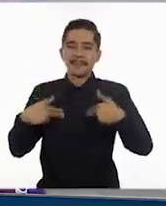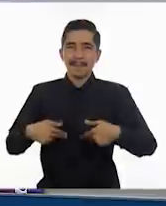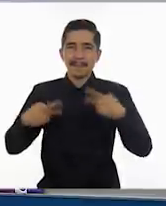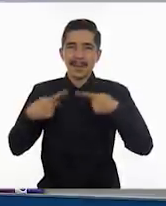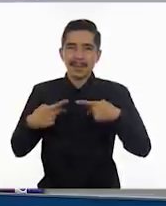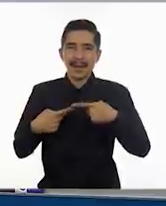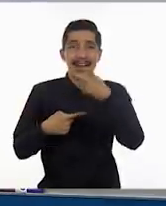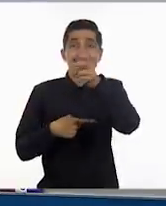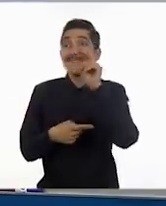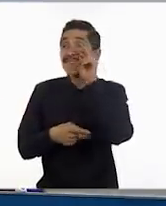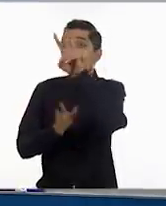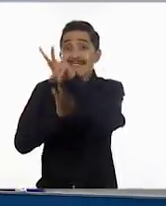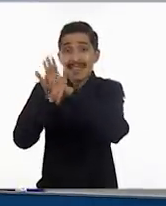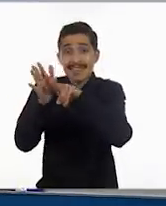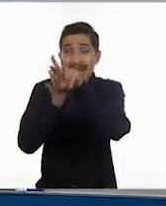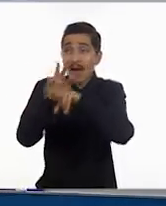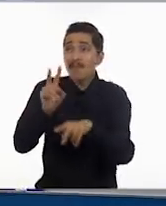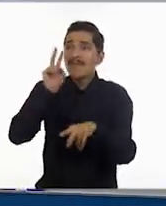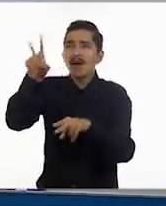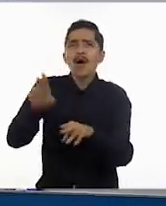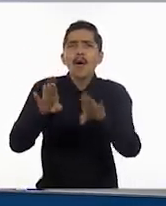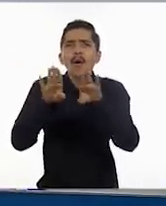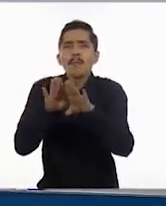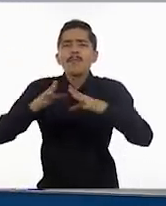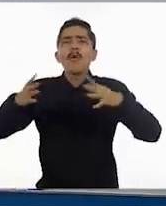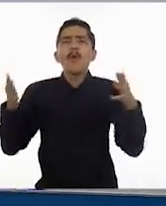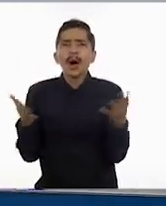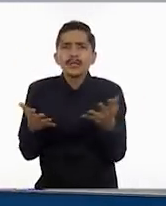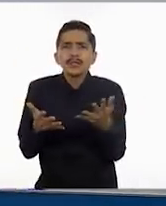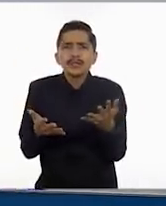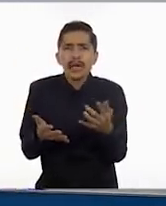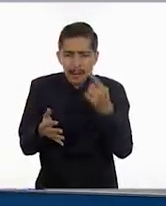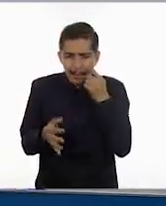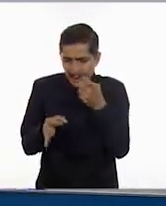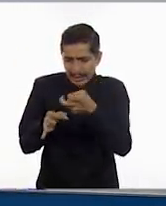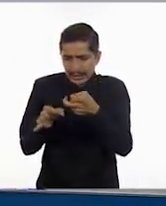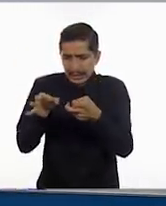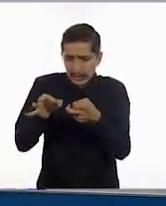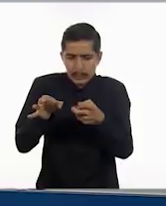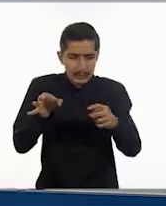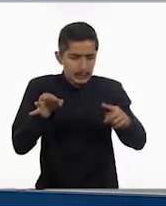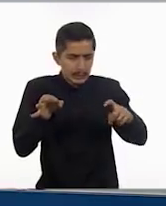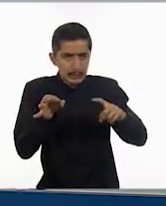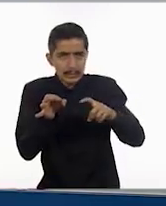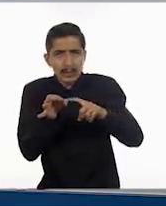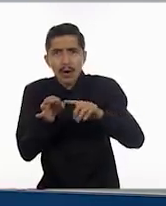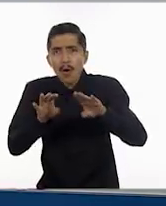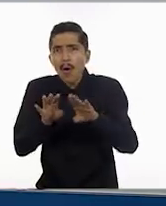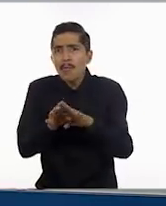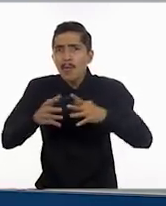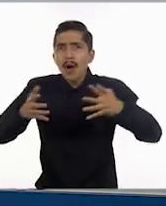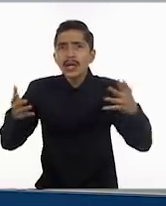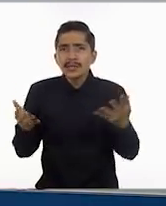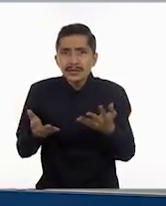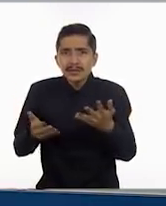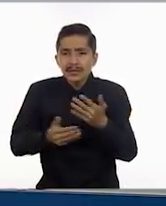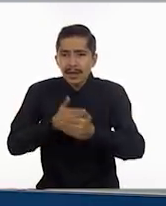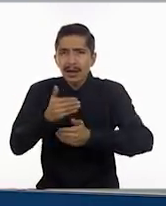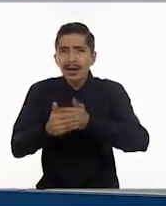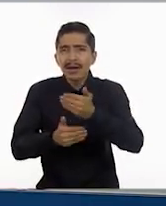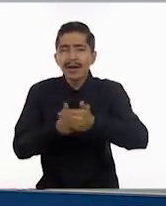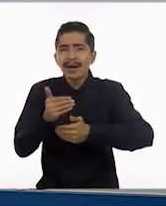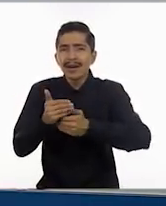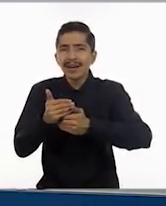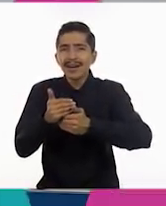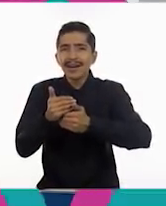vamos a poder ver cómo es que se lleva a cabo la unión de estas dos células durante el proceso que nosotros conocemos